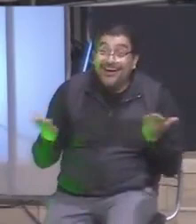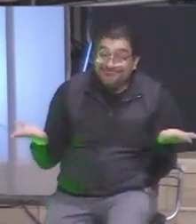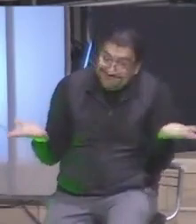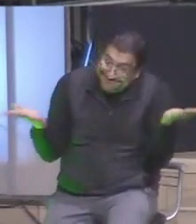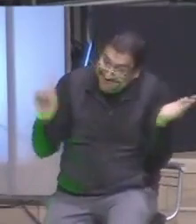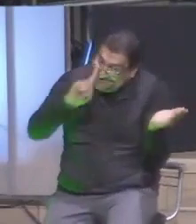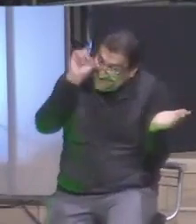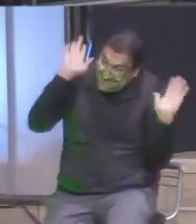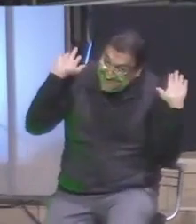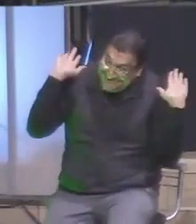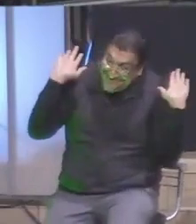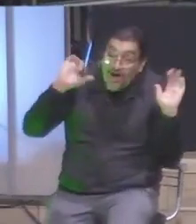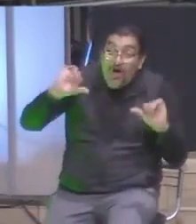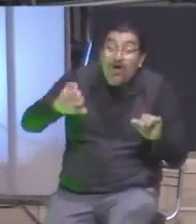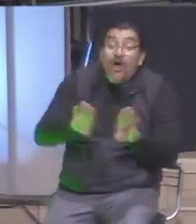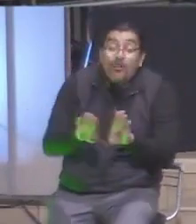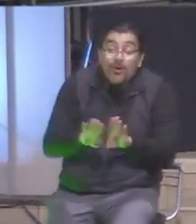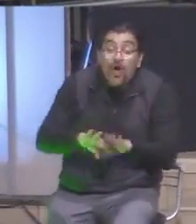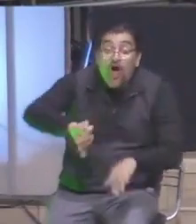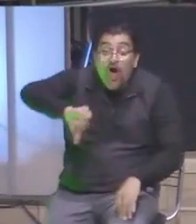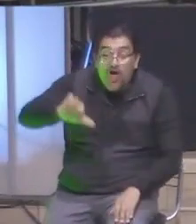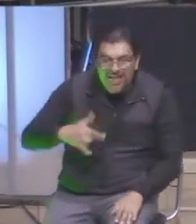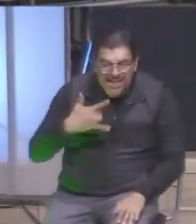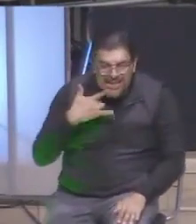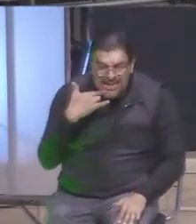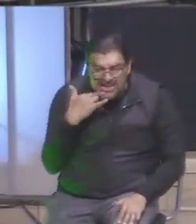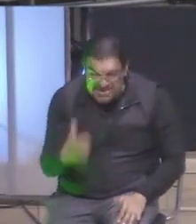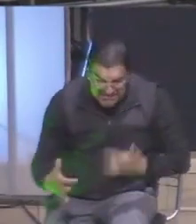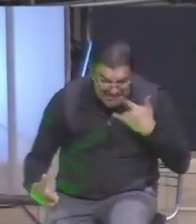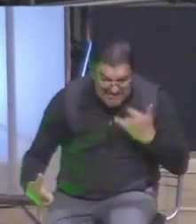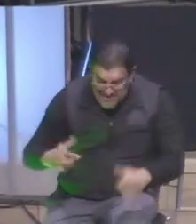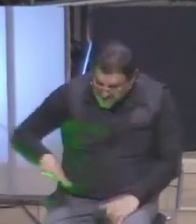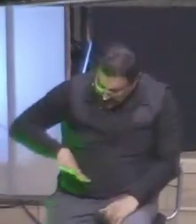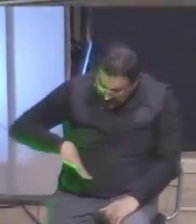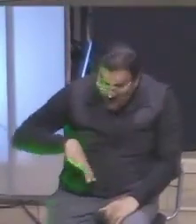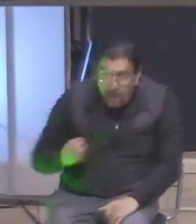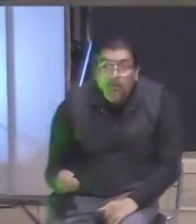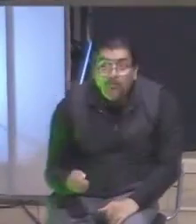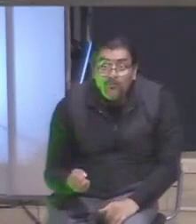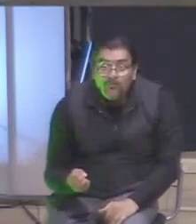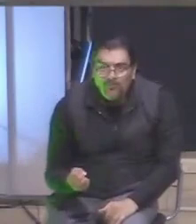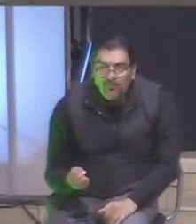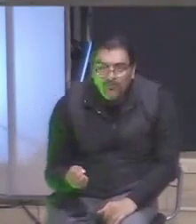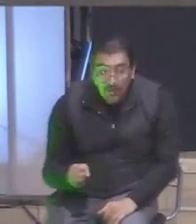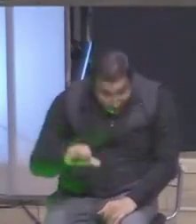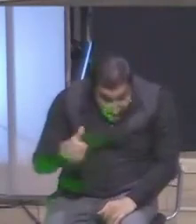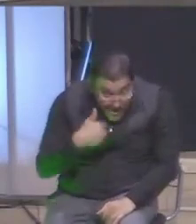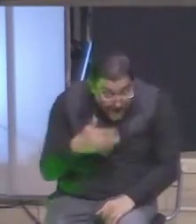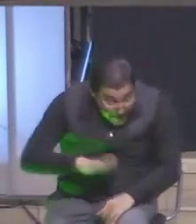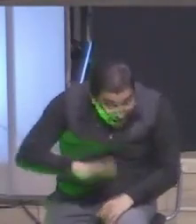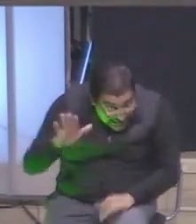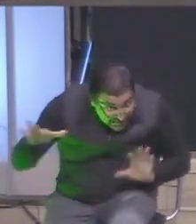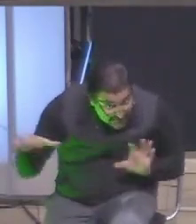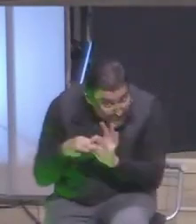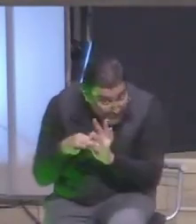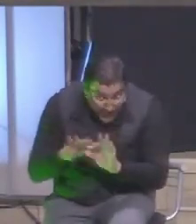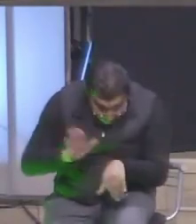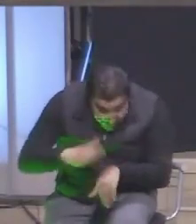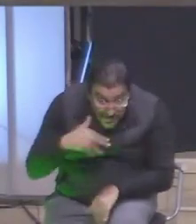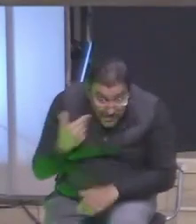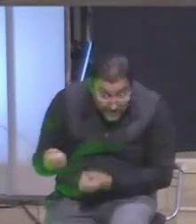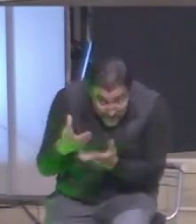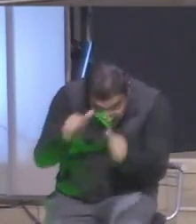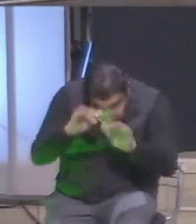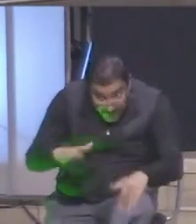auto Dios dice haz un esfuerzo quieres más ualmente